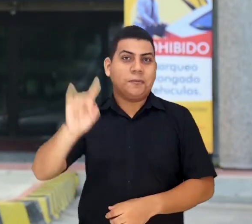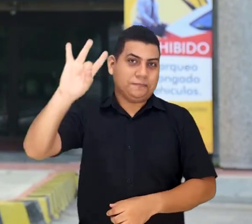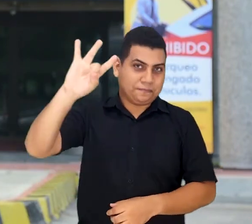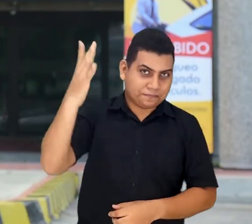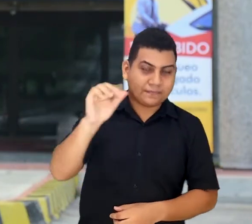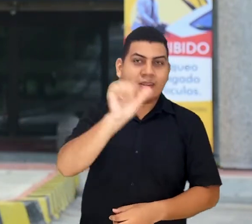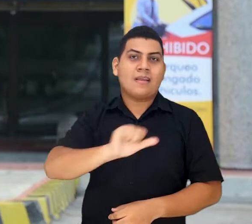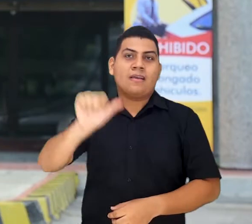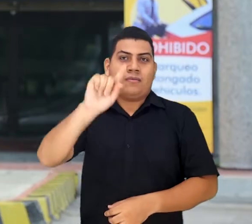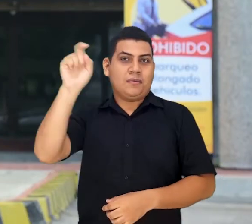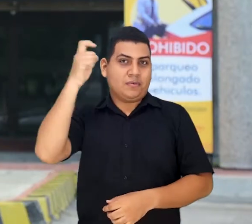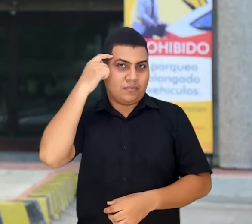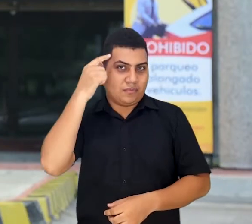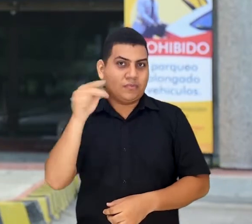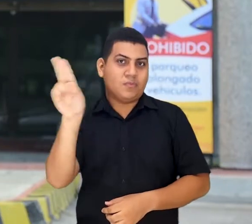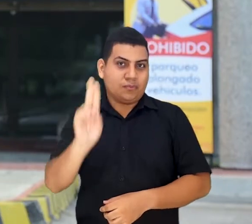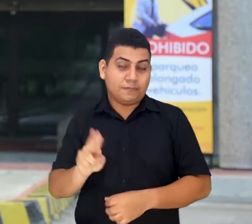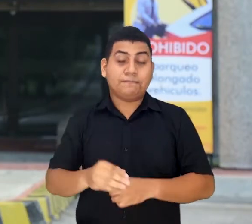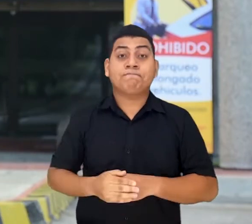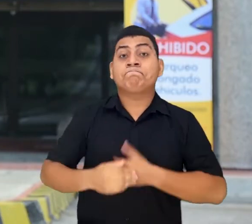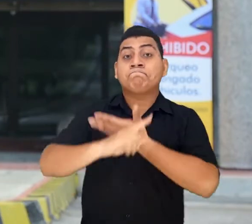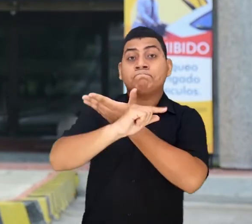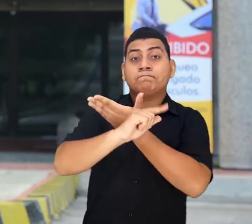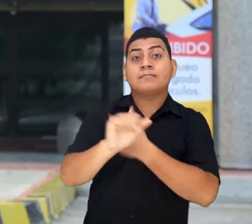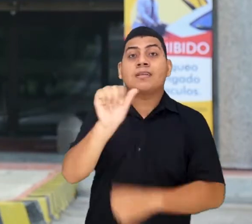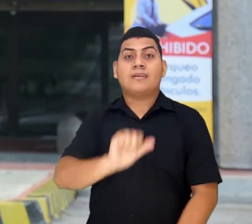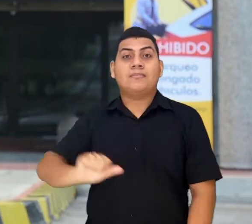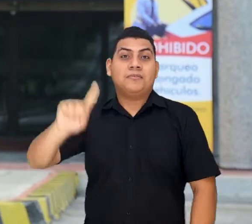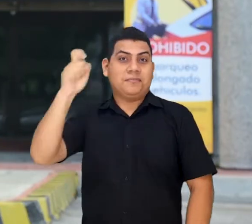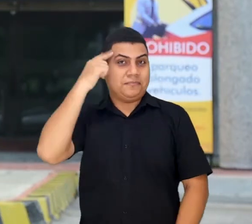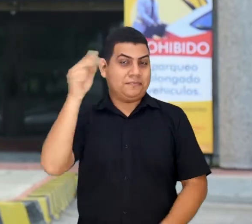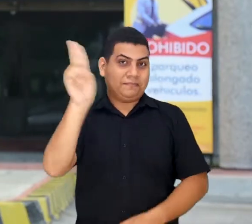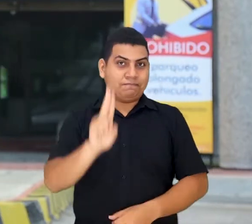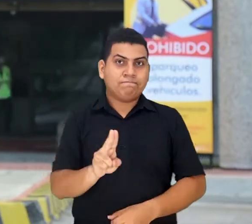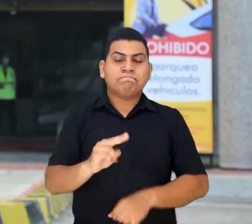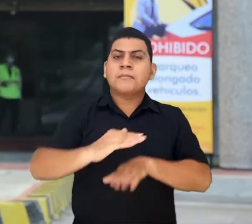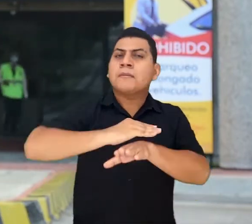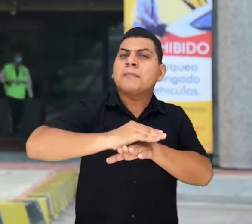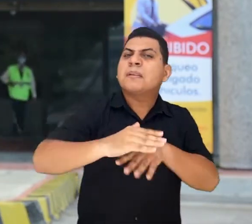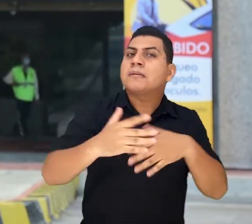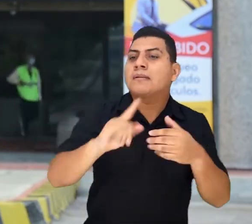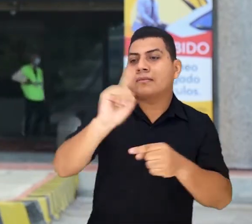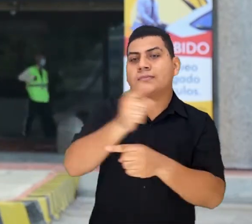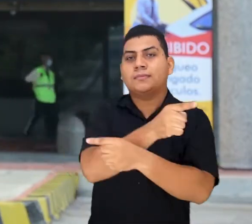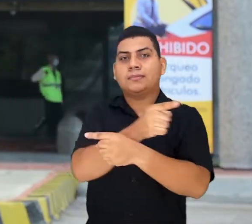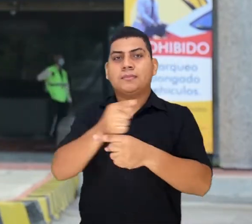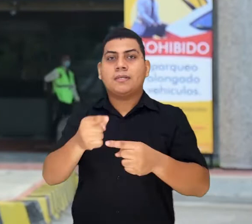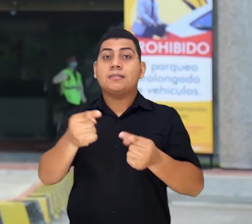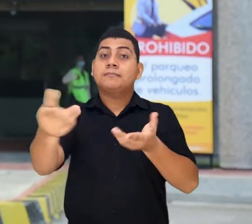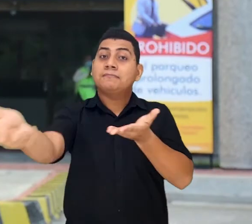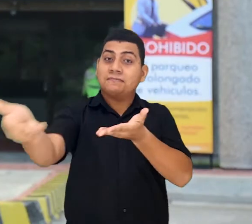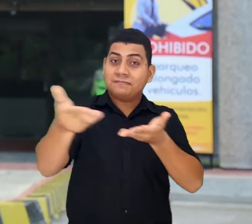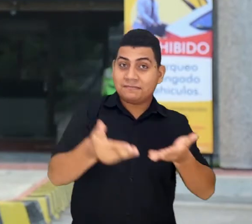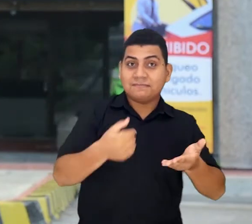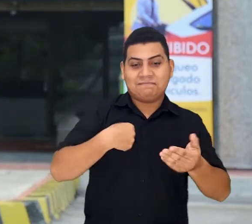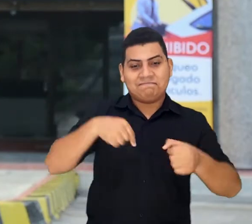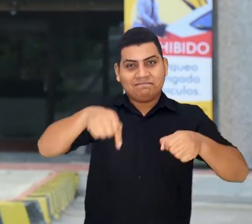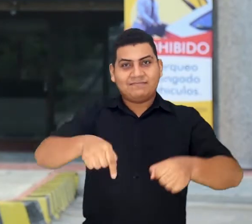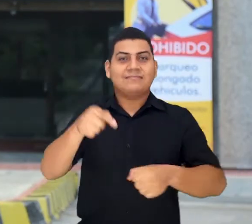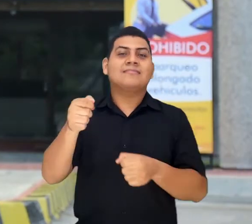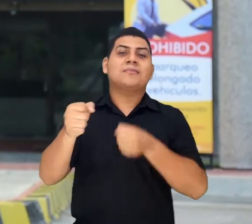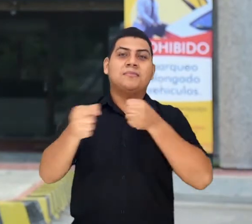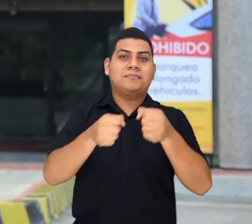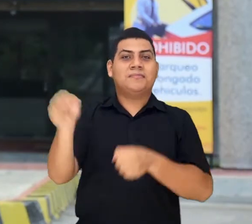en Instagram, @Héctor Olimpo, @GodSucre, y en Twitter, @GodSucre. La invitación es la próxima